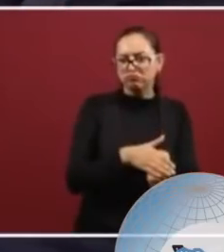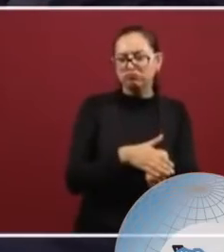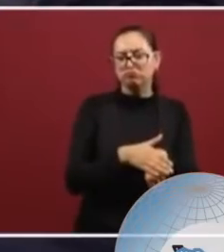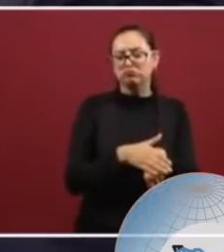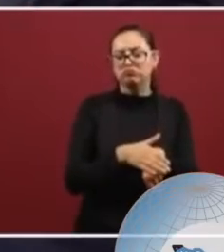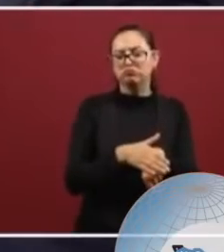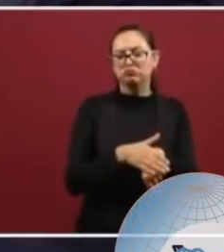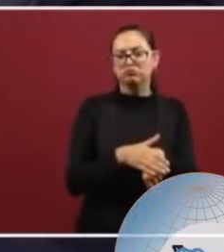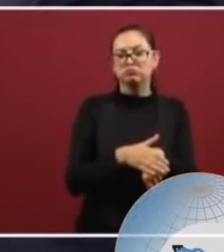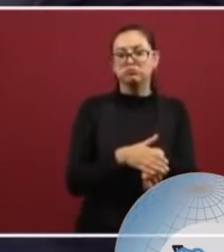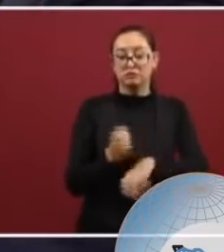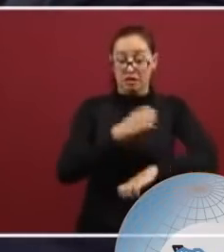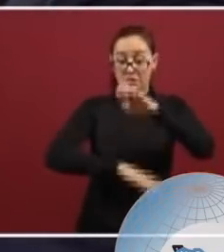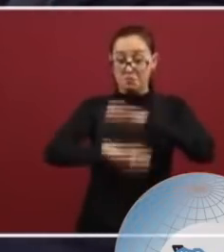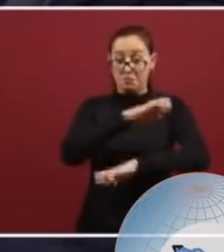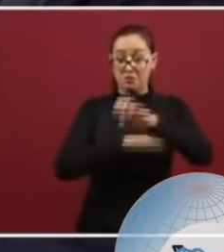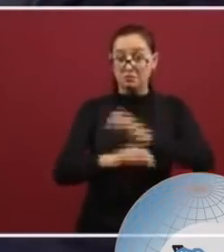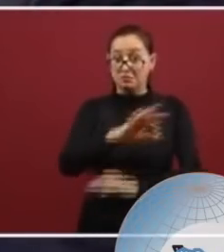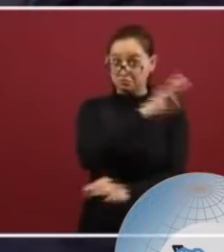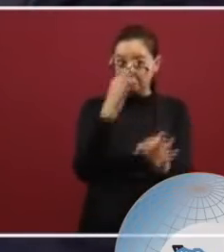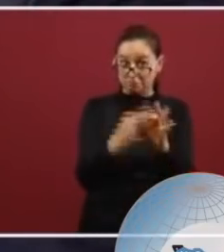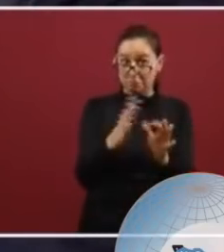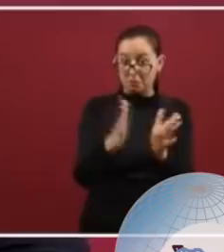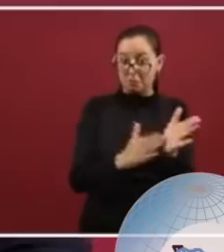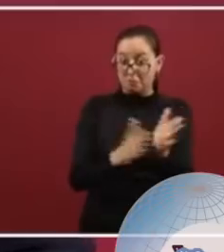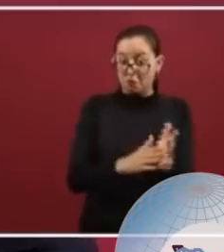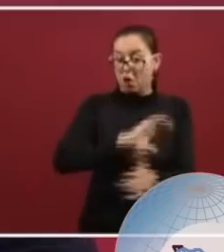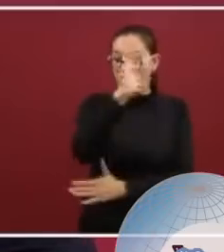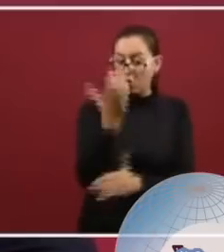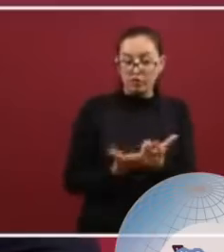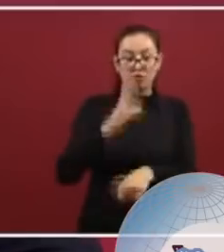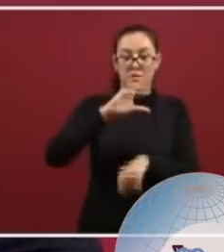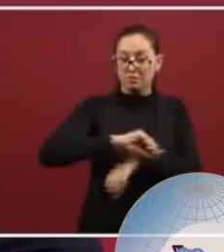una vez que se tenga la empresa constituida, la concesión,